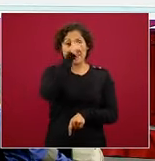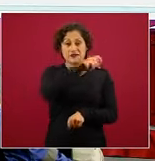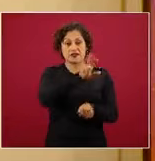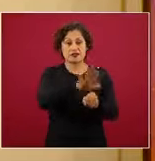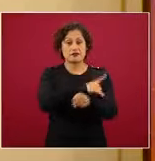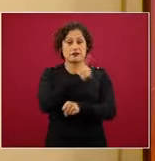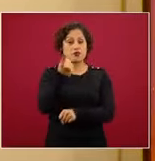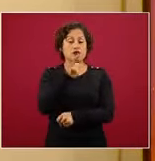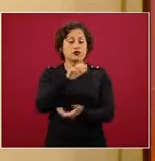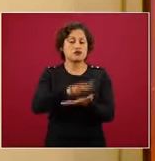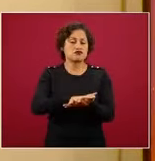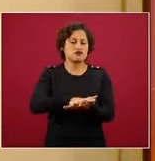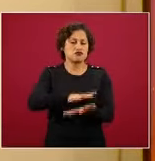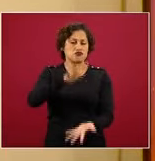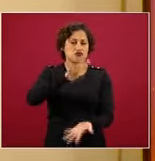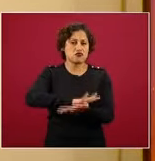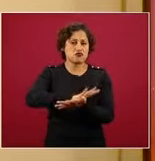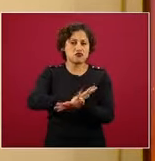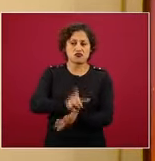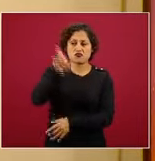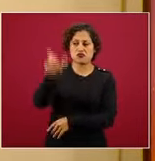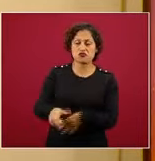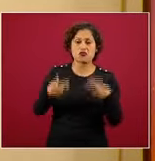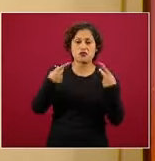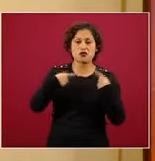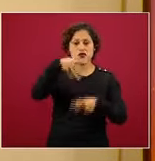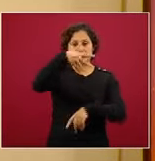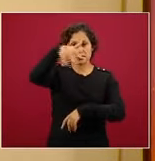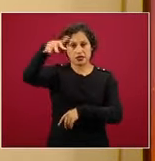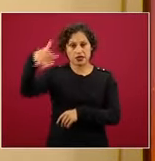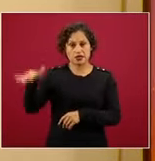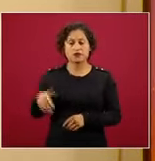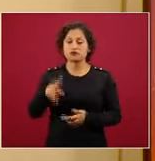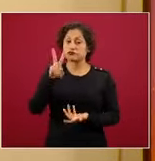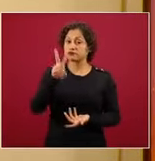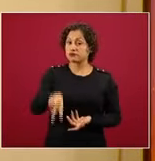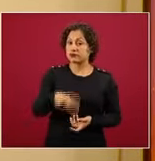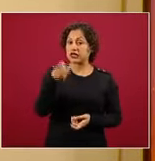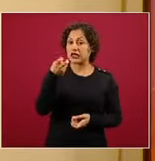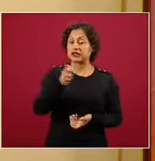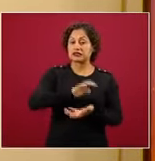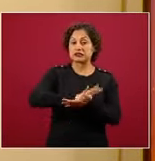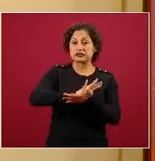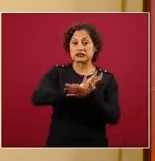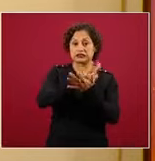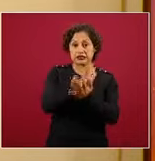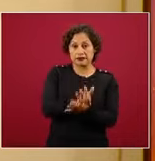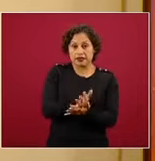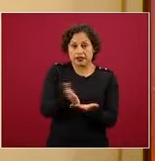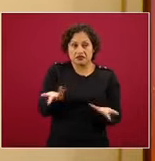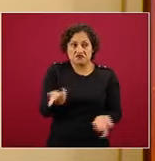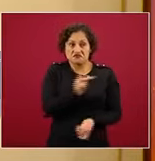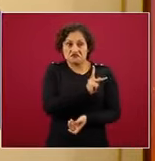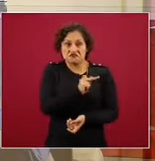y es curioso, pero es la única forma de discriminación por la que todos vamos a pasar.